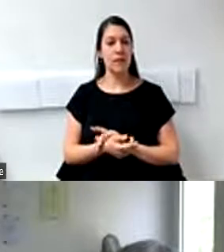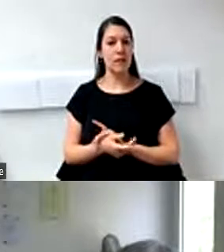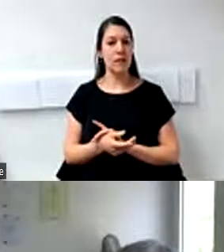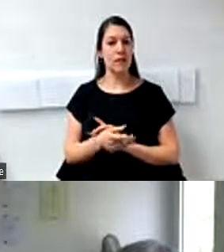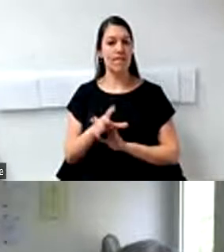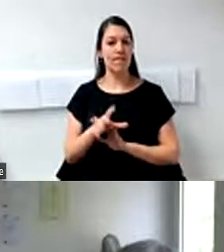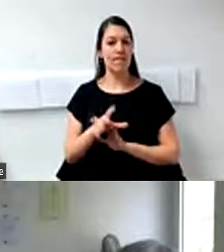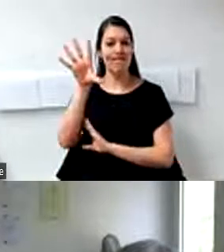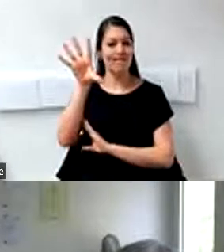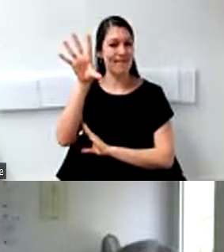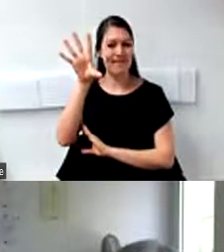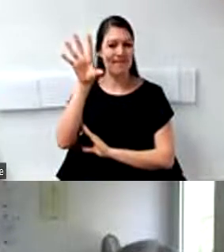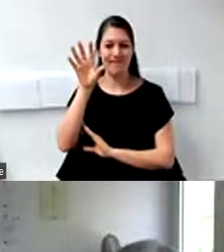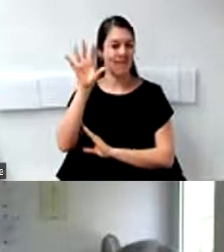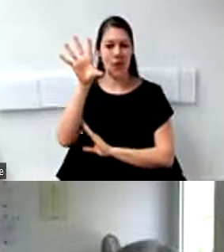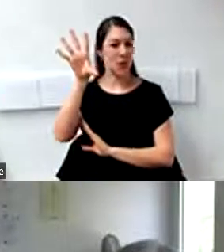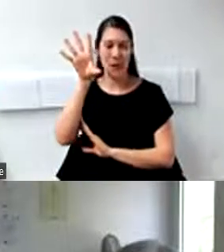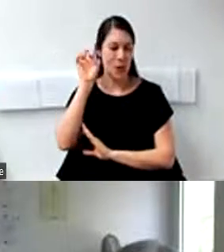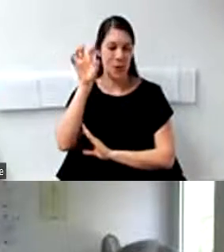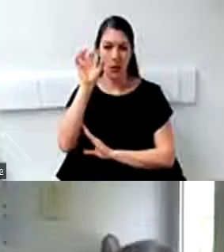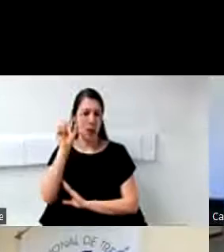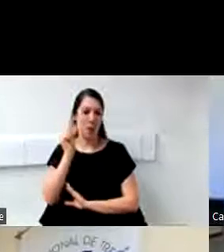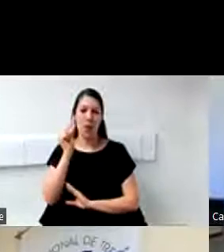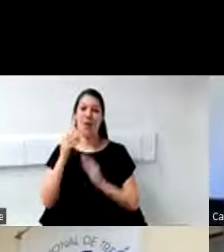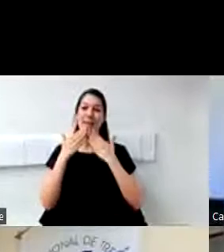Sí. Se va la voz, María. Gracias por el aporte.